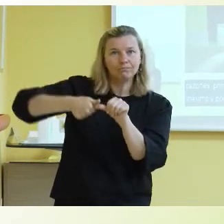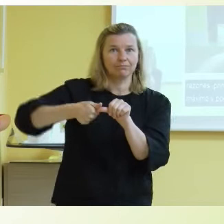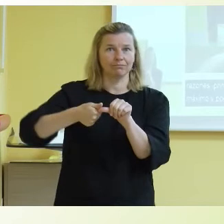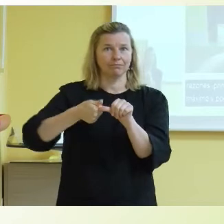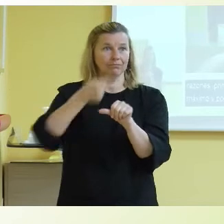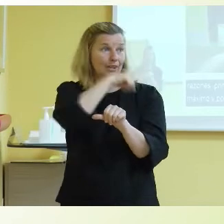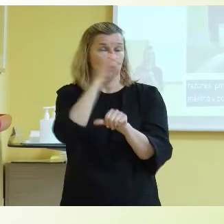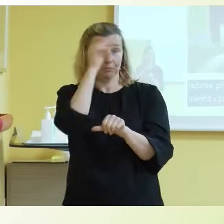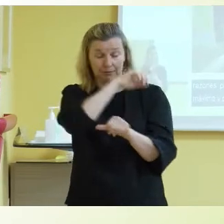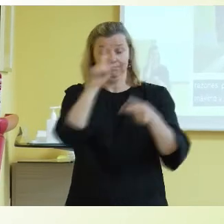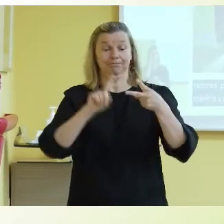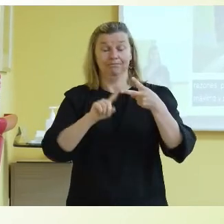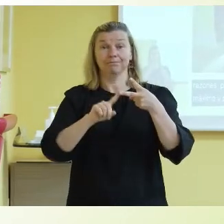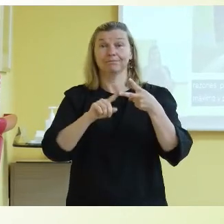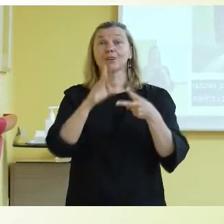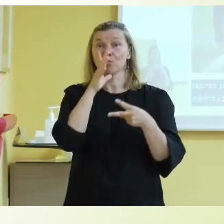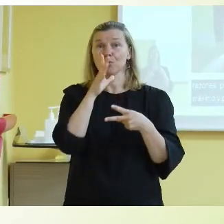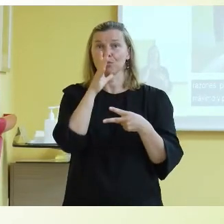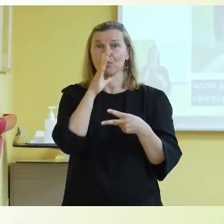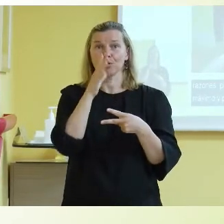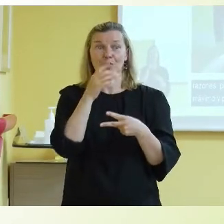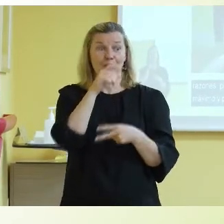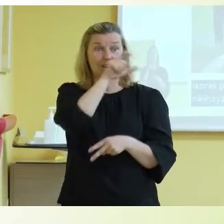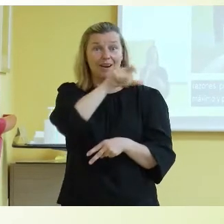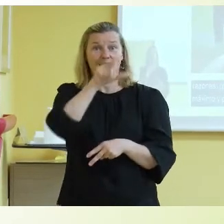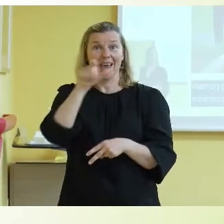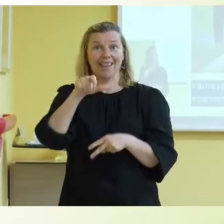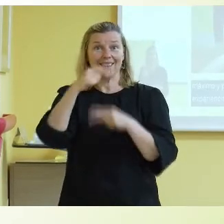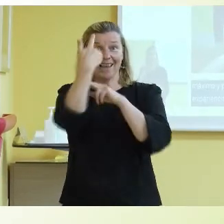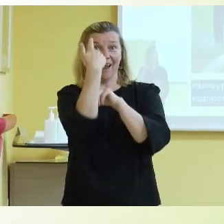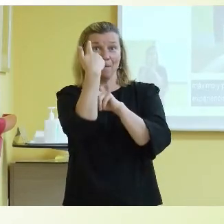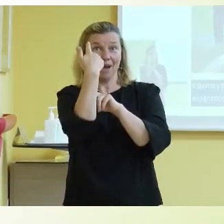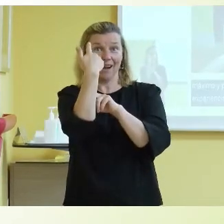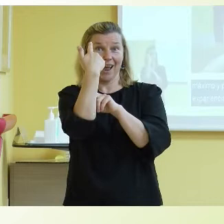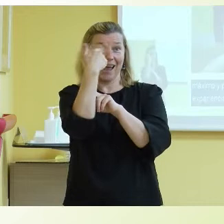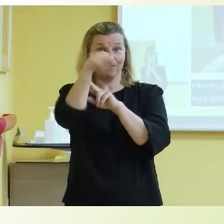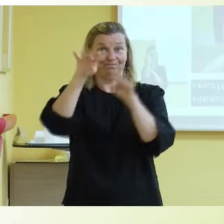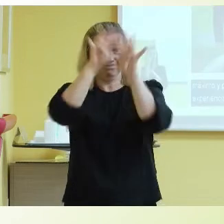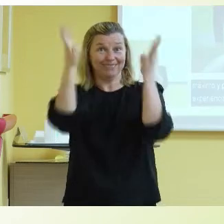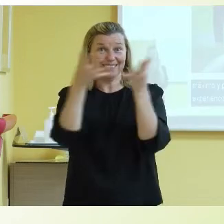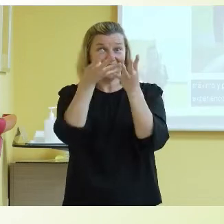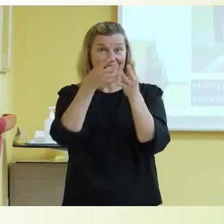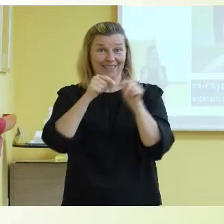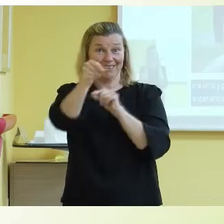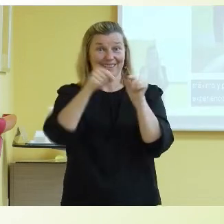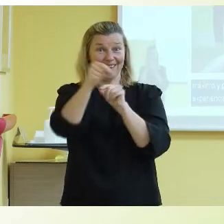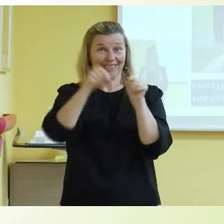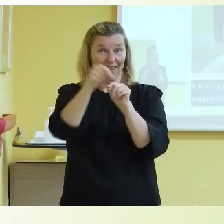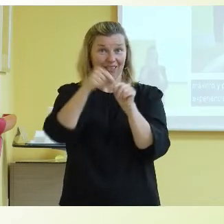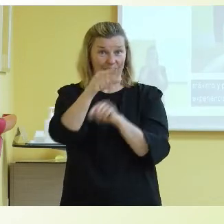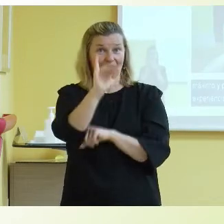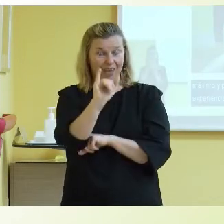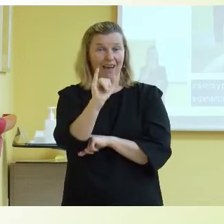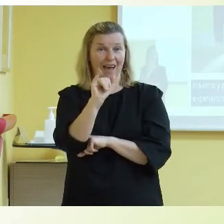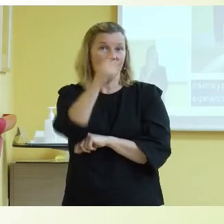durante esos días. Y segundo, también porque hay gente detrás de la cámara de forma online que seguro que está